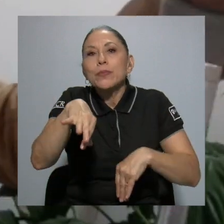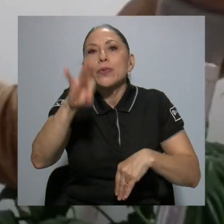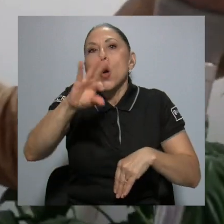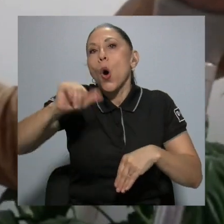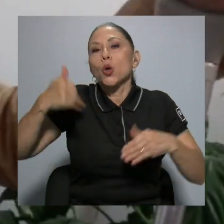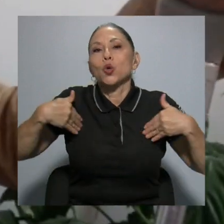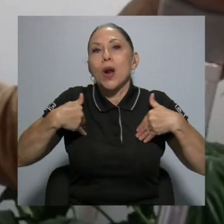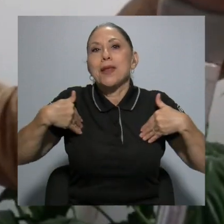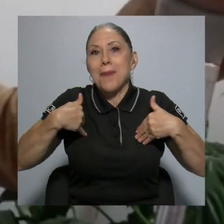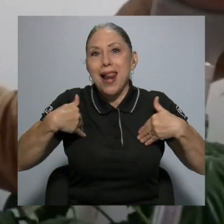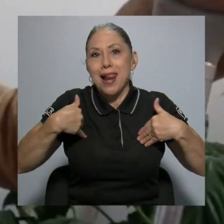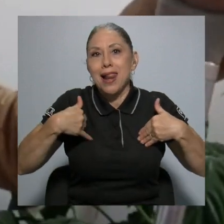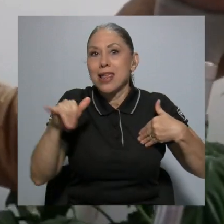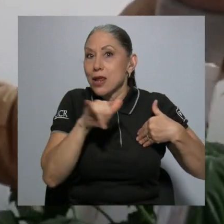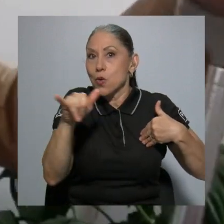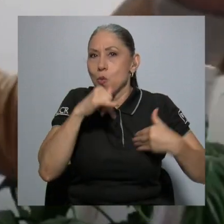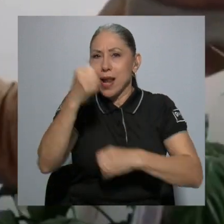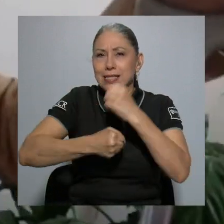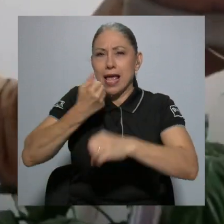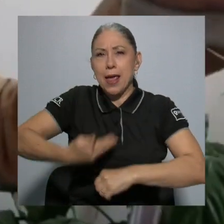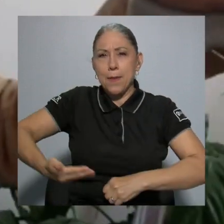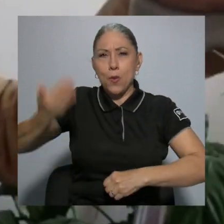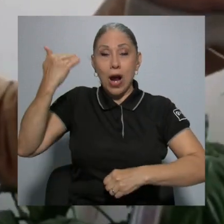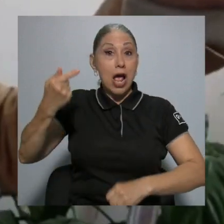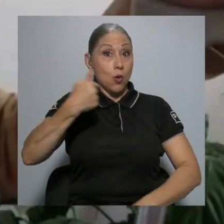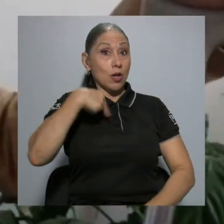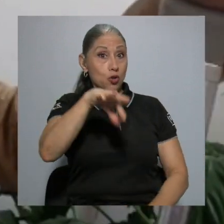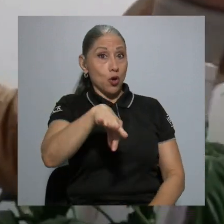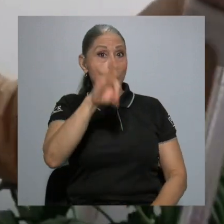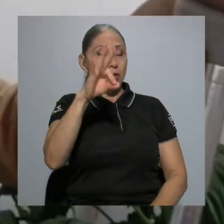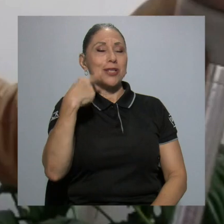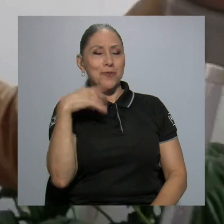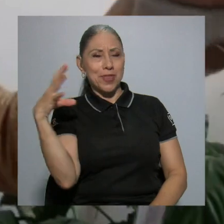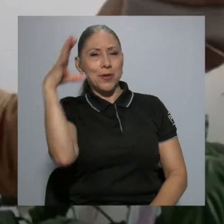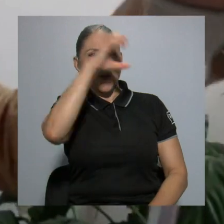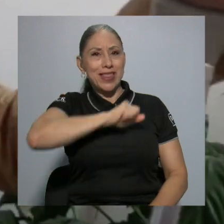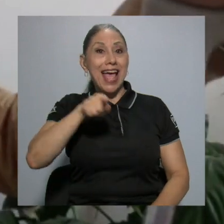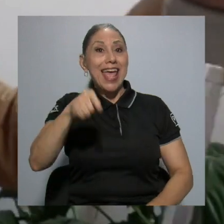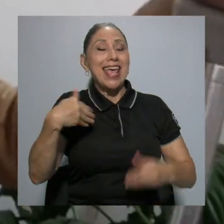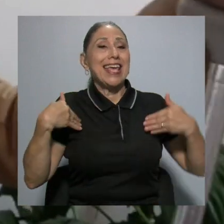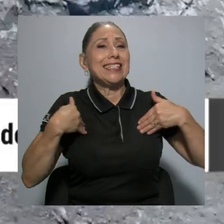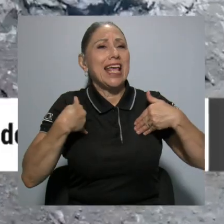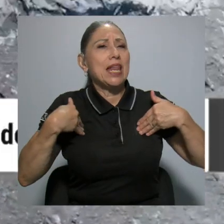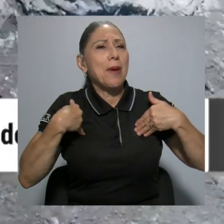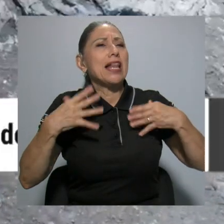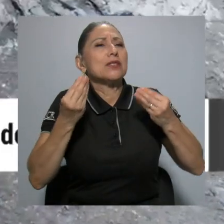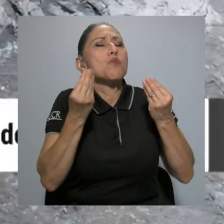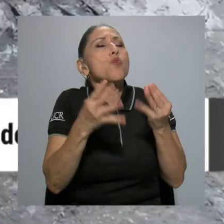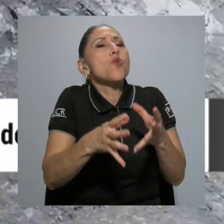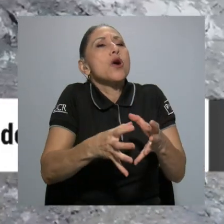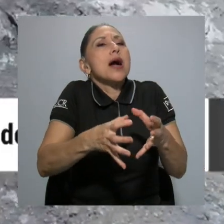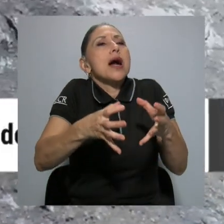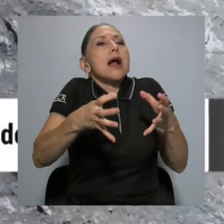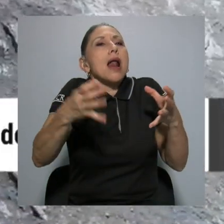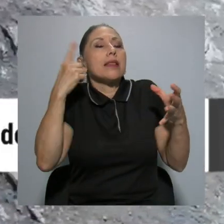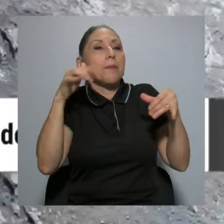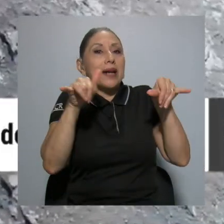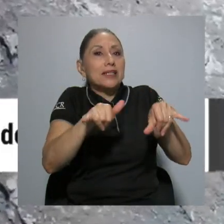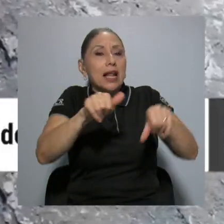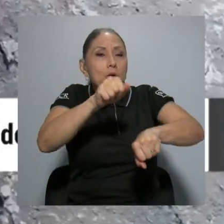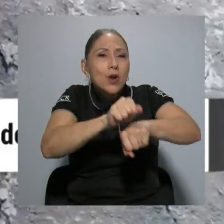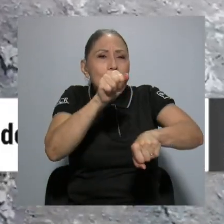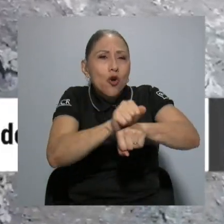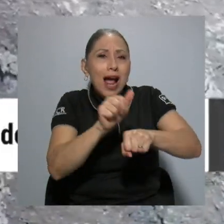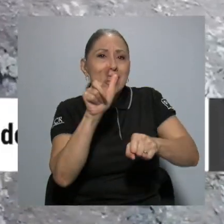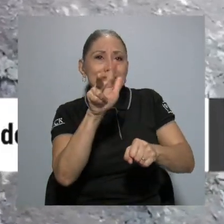Y cuando lo encontré tenía bien claro que este animal era demasiado grande para estar en una roca de 37 millones de años.